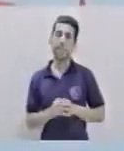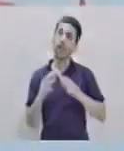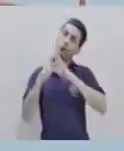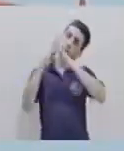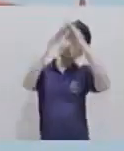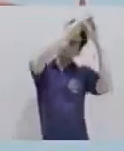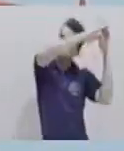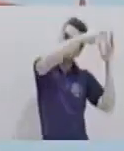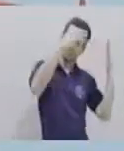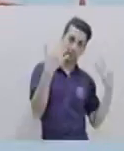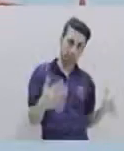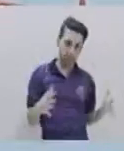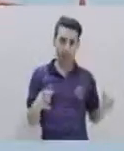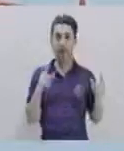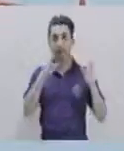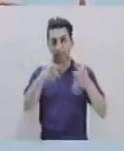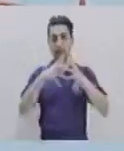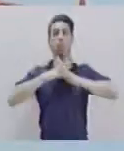y atrás.